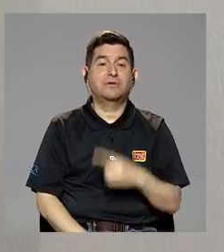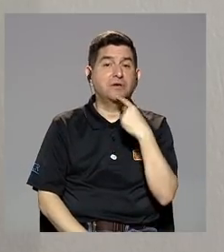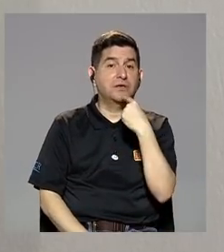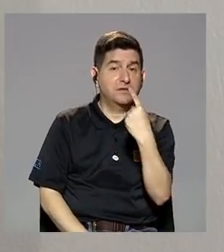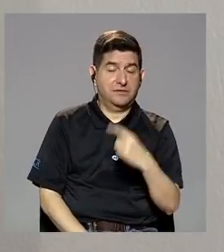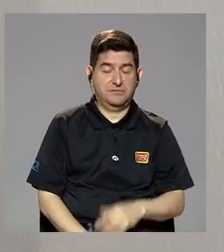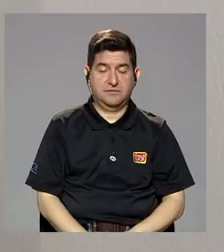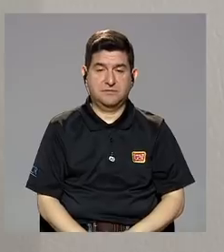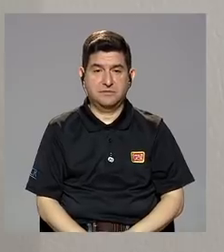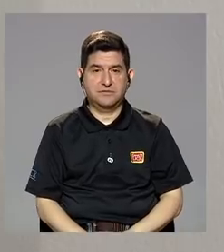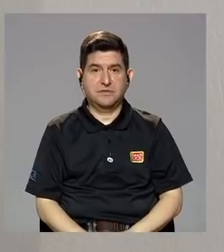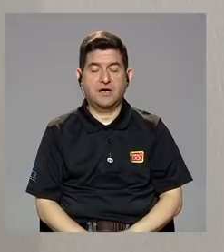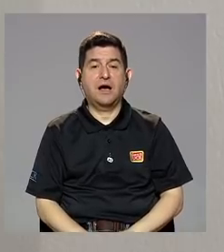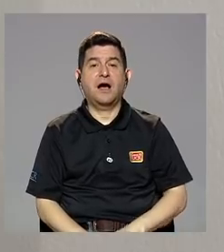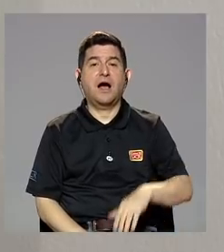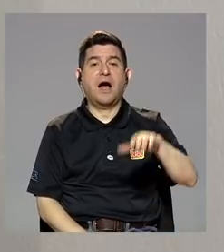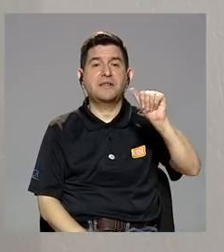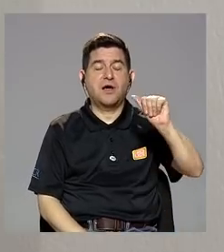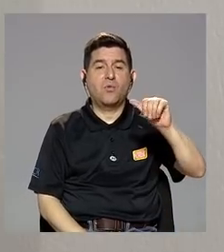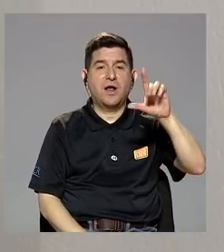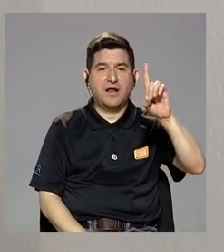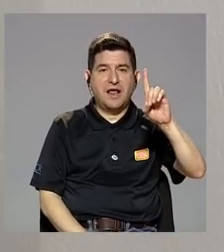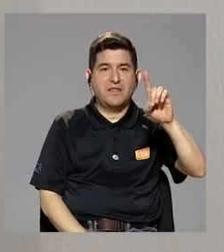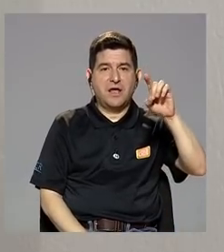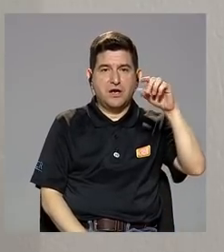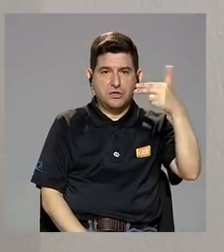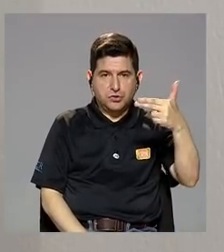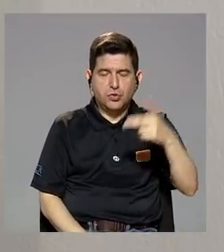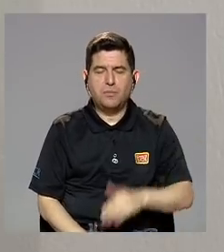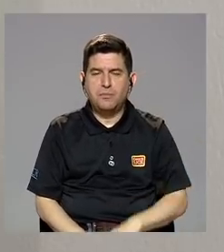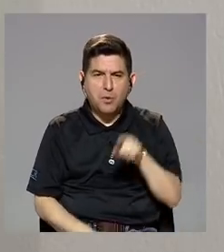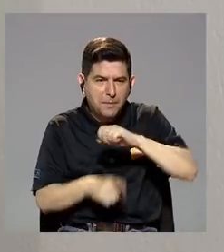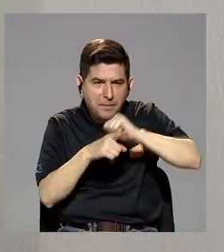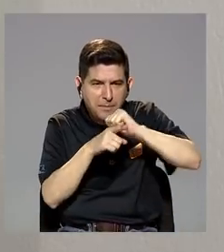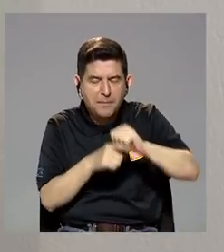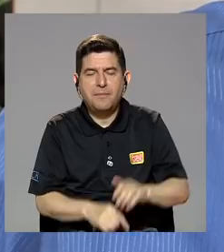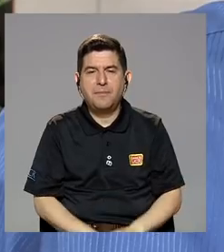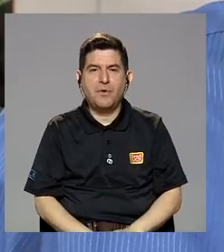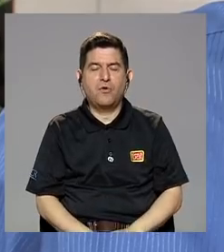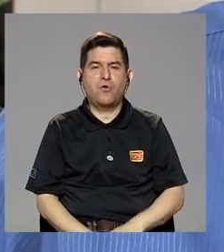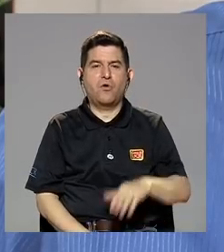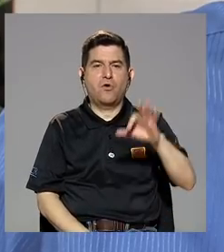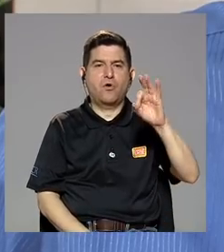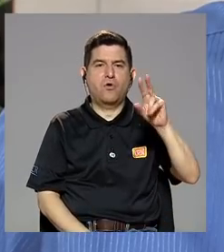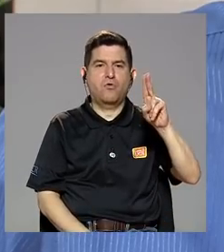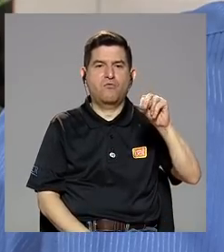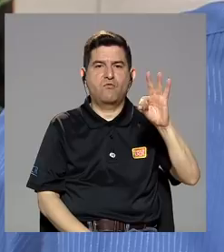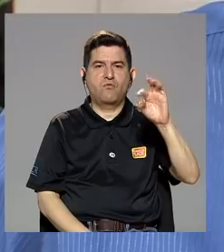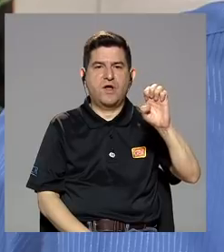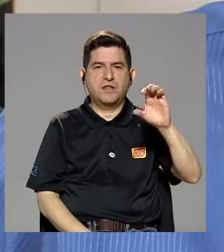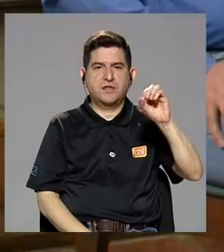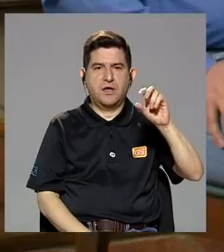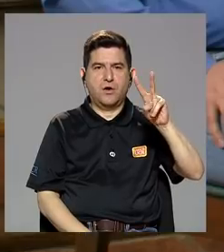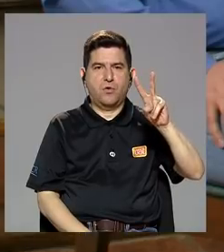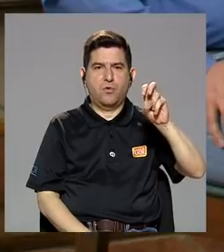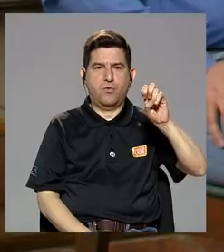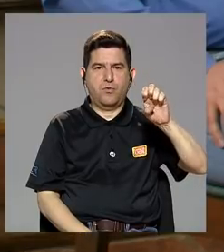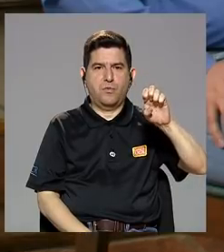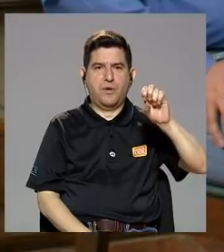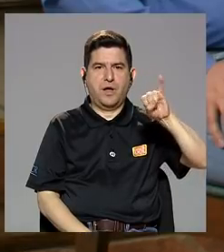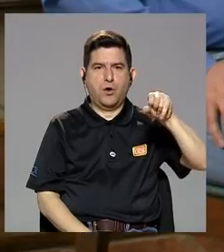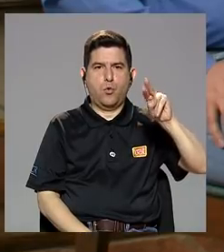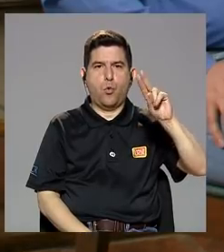están he estado en atahualpa el chopo aquí en costa rica ensayando fuenteovejuna y está empezando y está haciendo